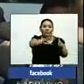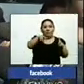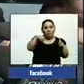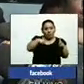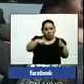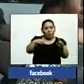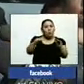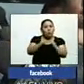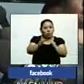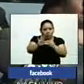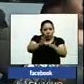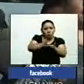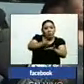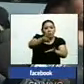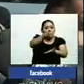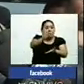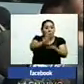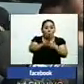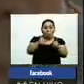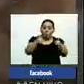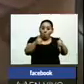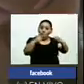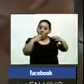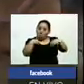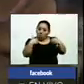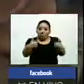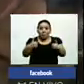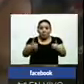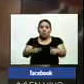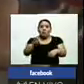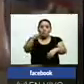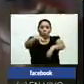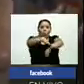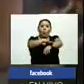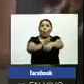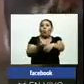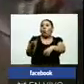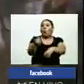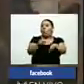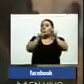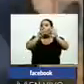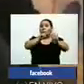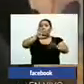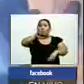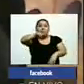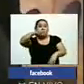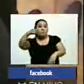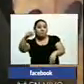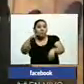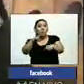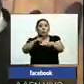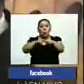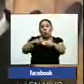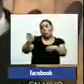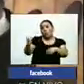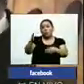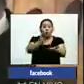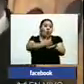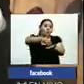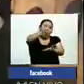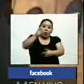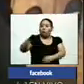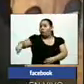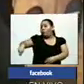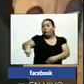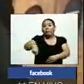su familia, incluso hasta sus mascotas de una forma ostentosa. Relojes valorados en más de 65 mil dólares y paseos de